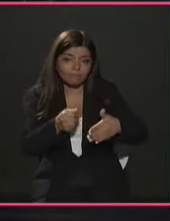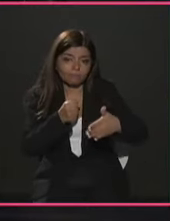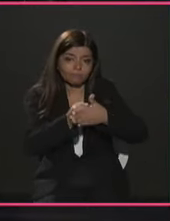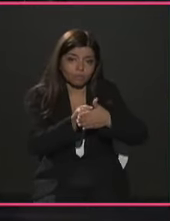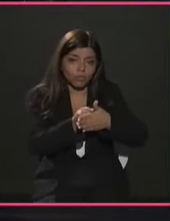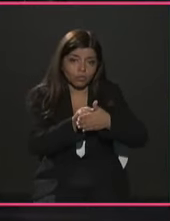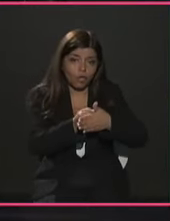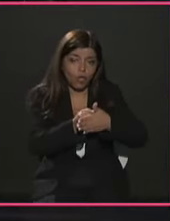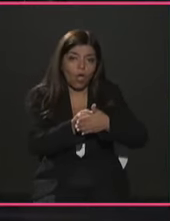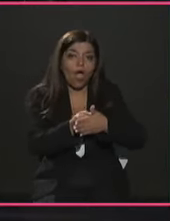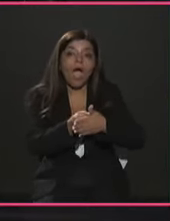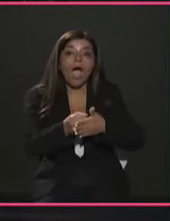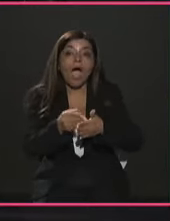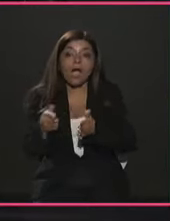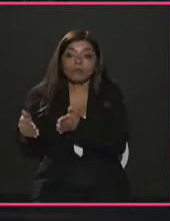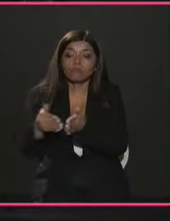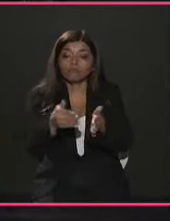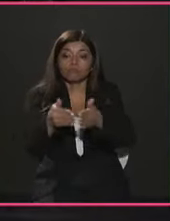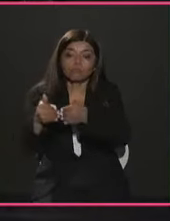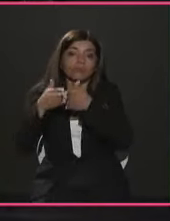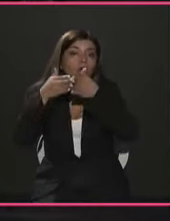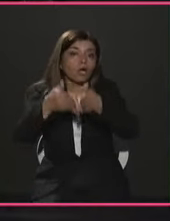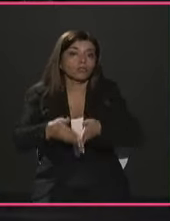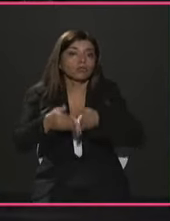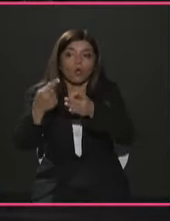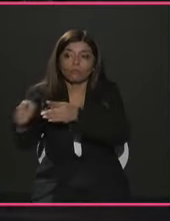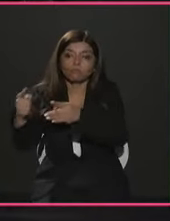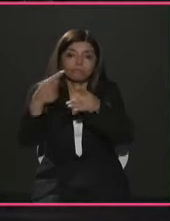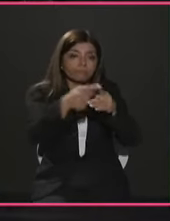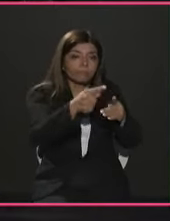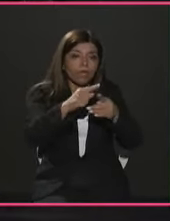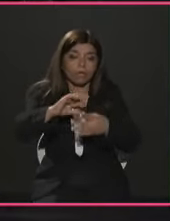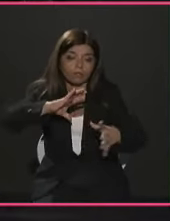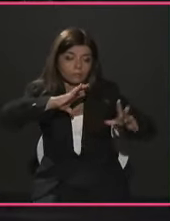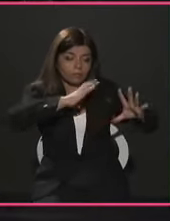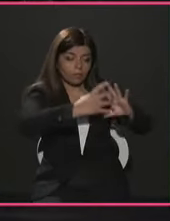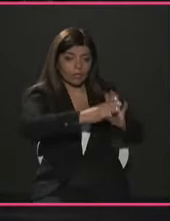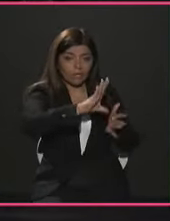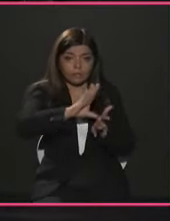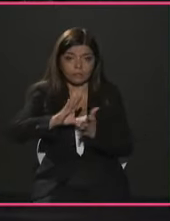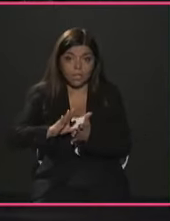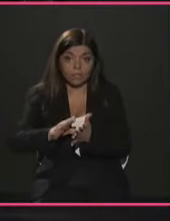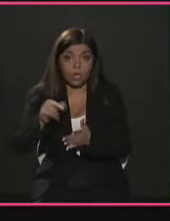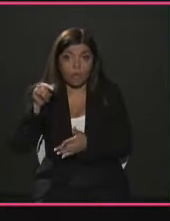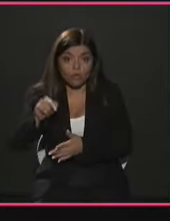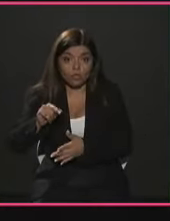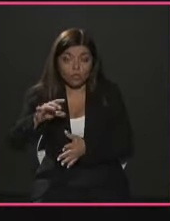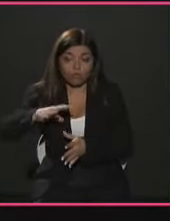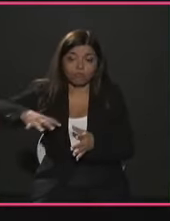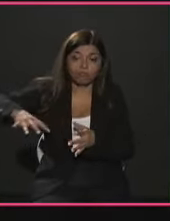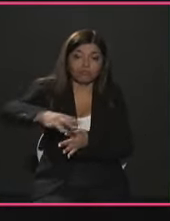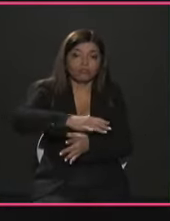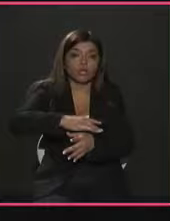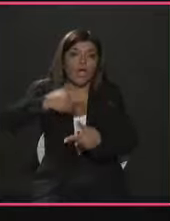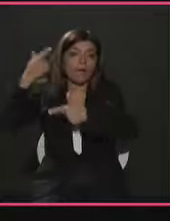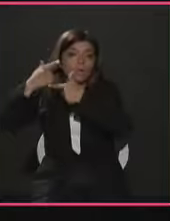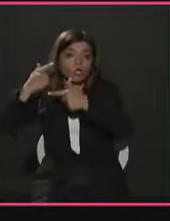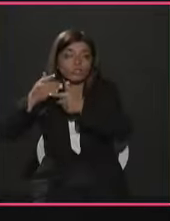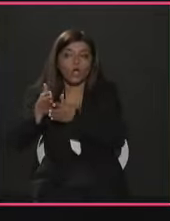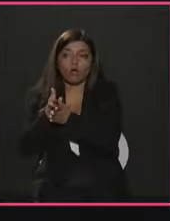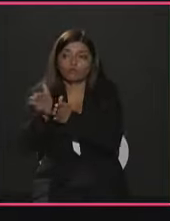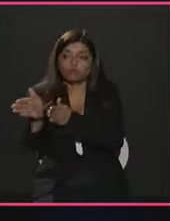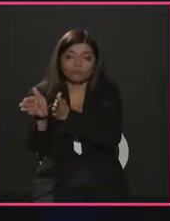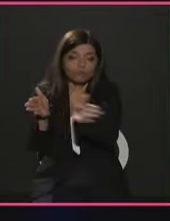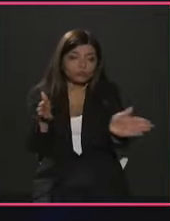exportar tenemos rutas marítimas abiertas a los distintos destinos del mundo lo que en un mundo con la geopolítica compleja y tensionada con rutas